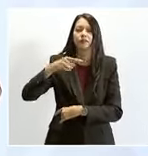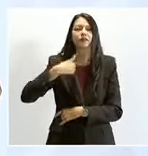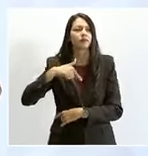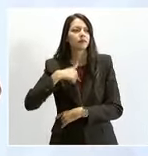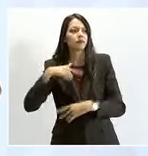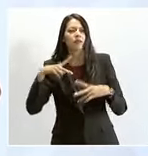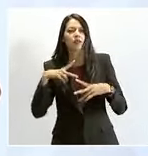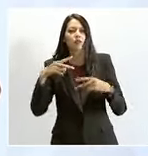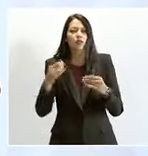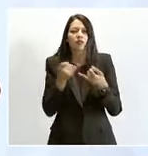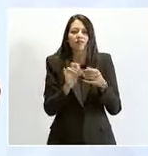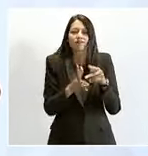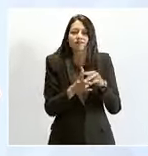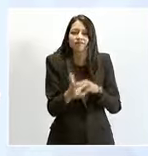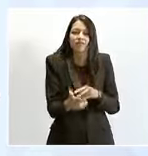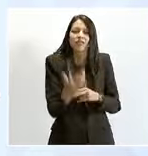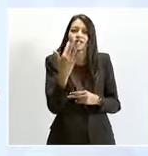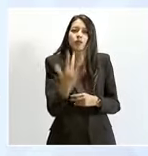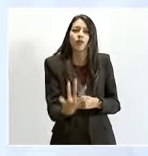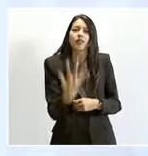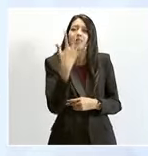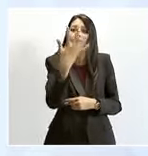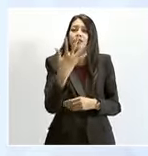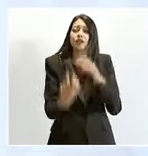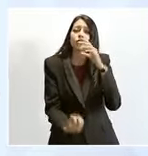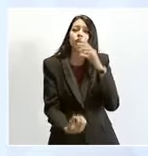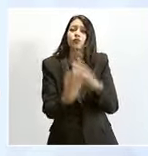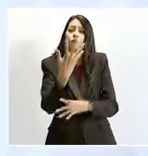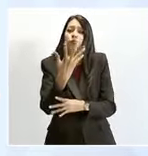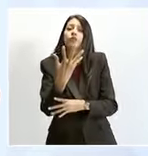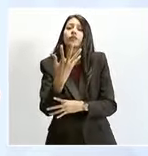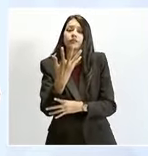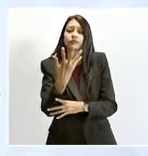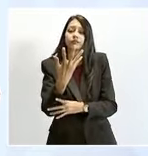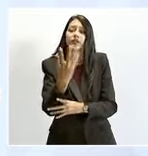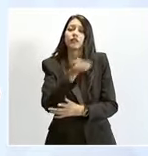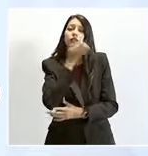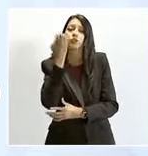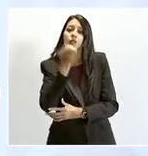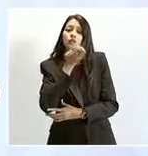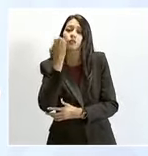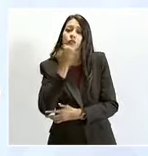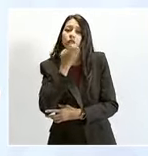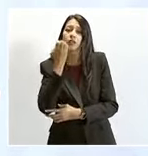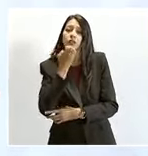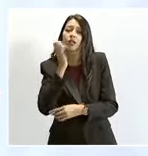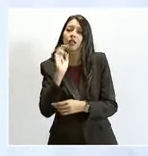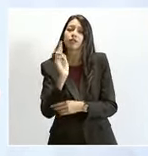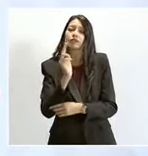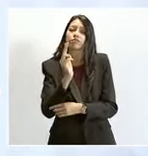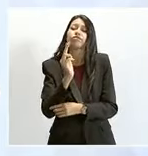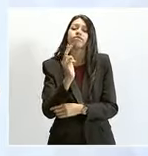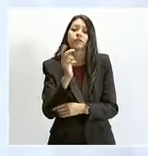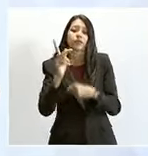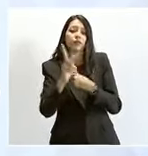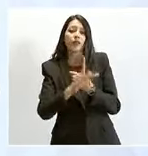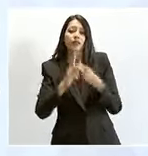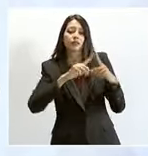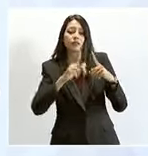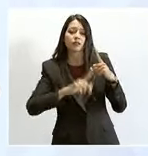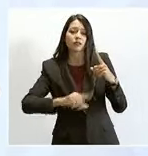55 nuevas sedes educativas todas esas sedes educativas en el país han sido